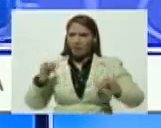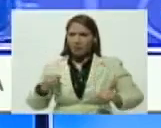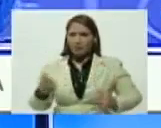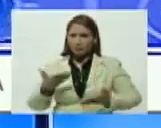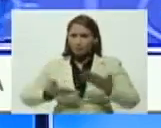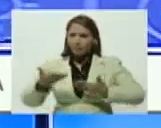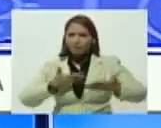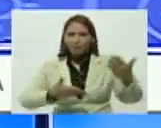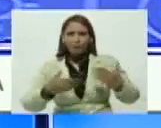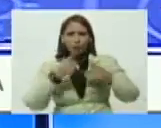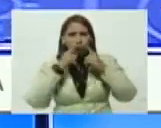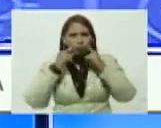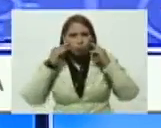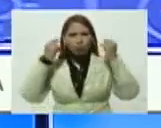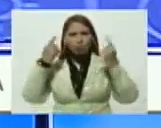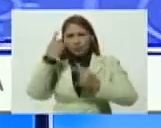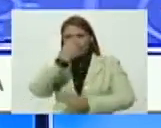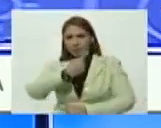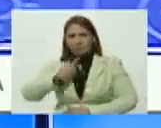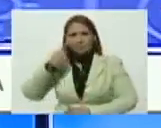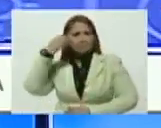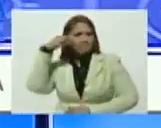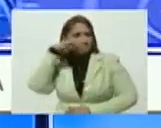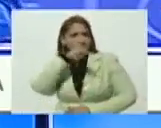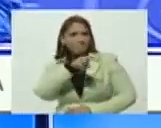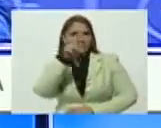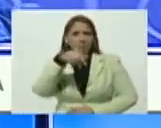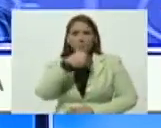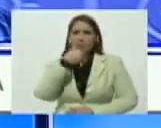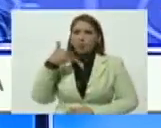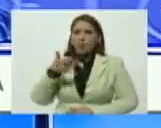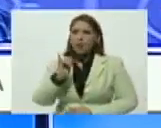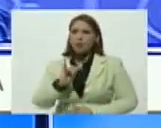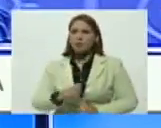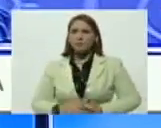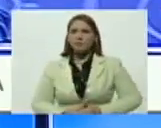la sonrisa rostro a rostro, es lo mejor que hay.